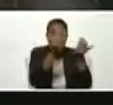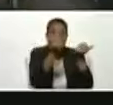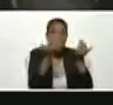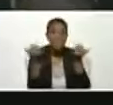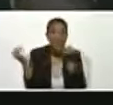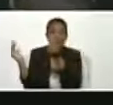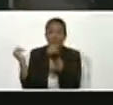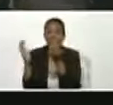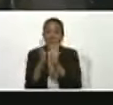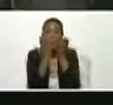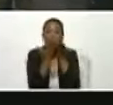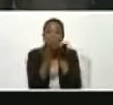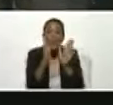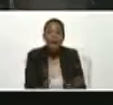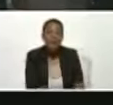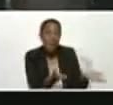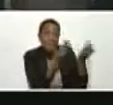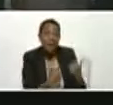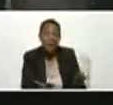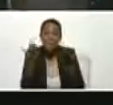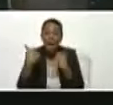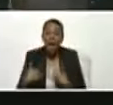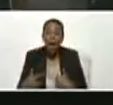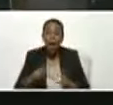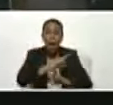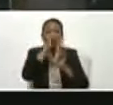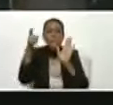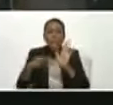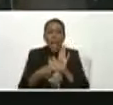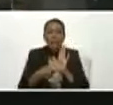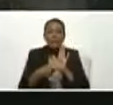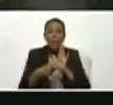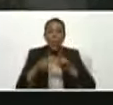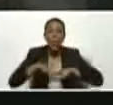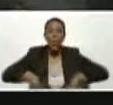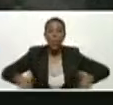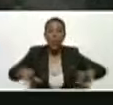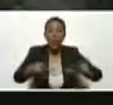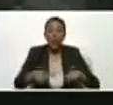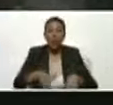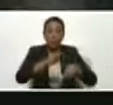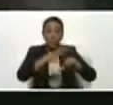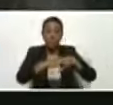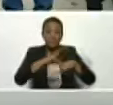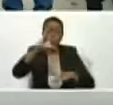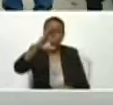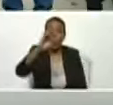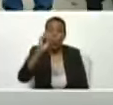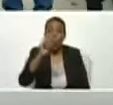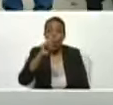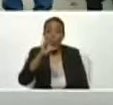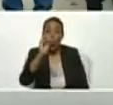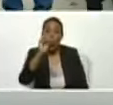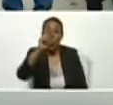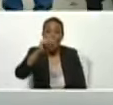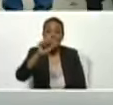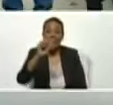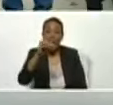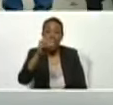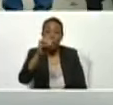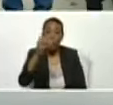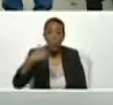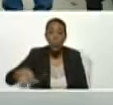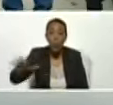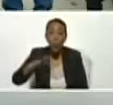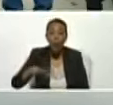lado vengan recuperamos de paquete Coronado recuperamos de paquete